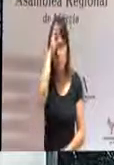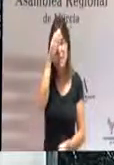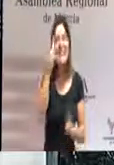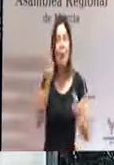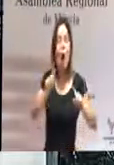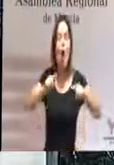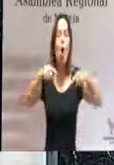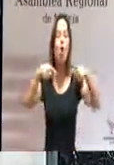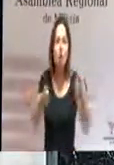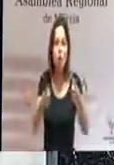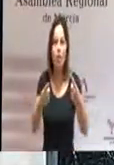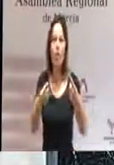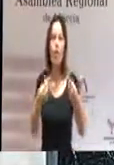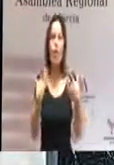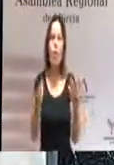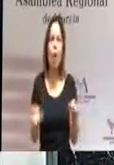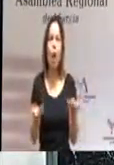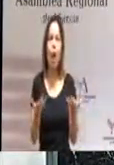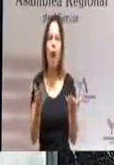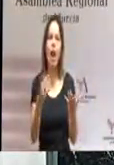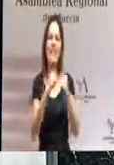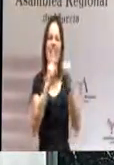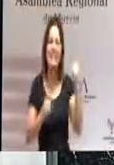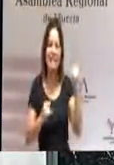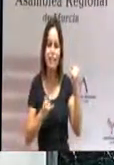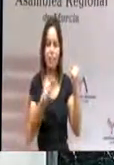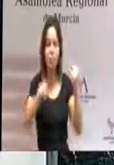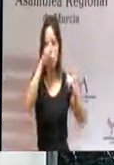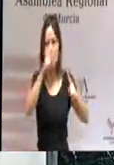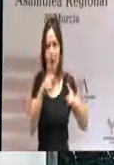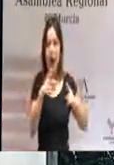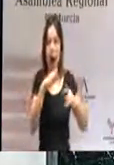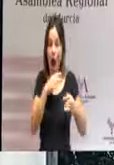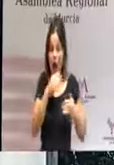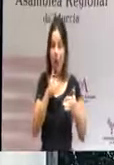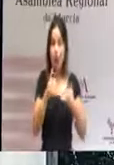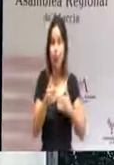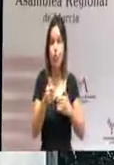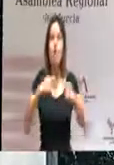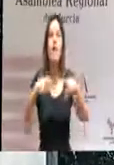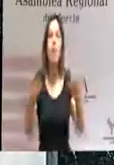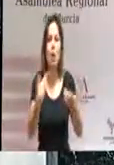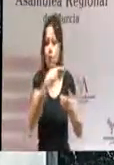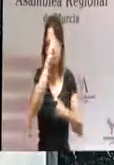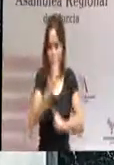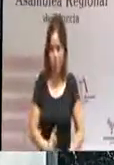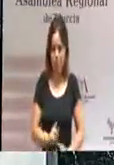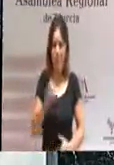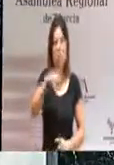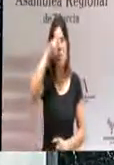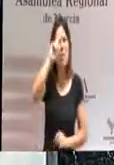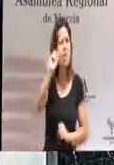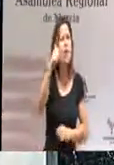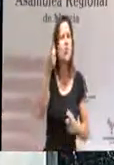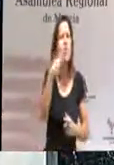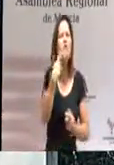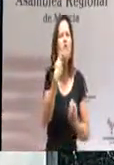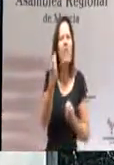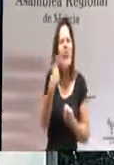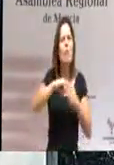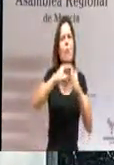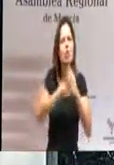las consecuencias que está teniendo y tendrá a medio y largo plazo. Y lo que es más preocupante, carece usted de un